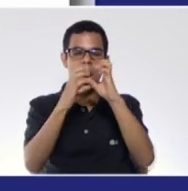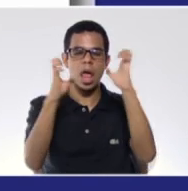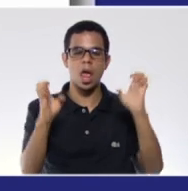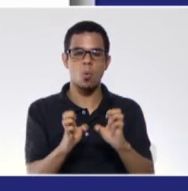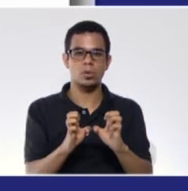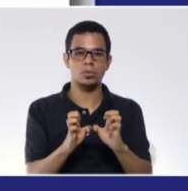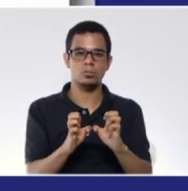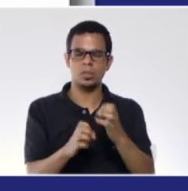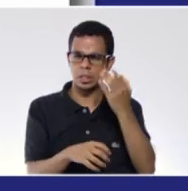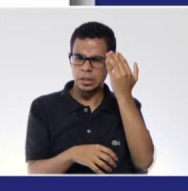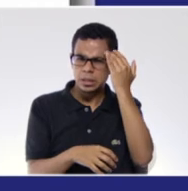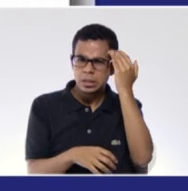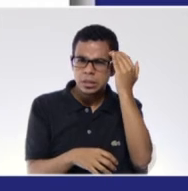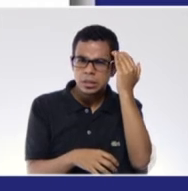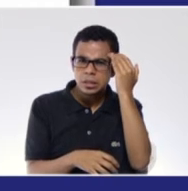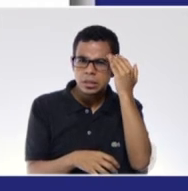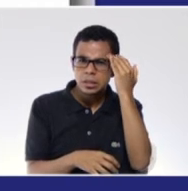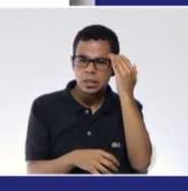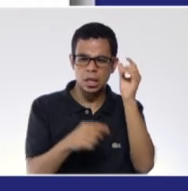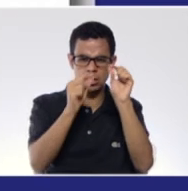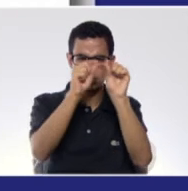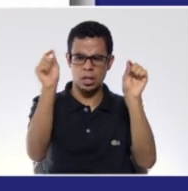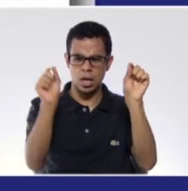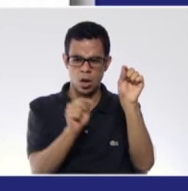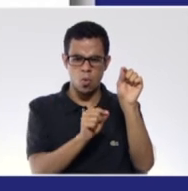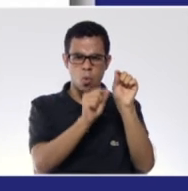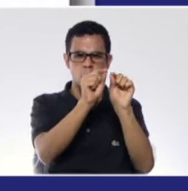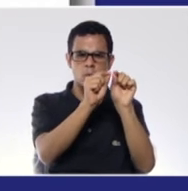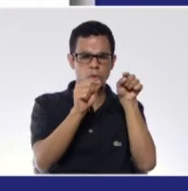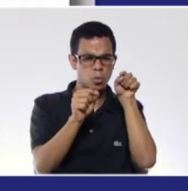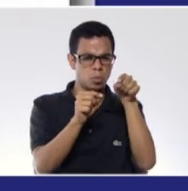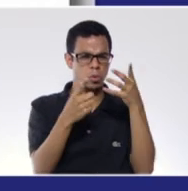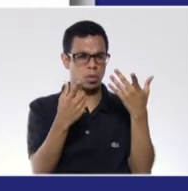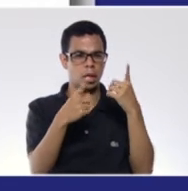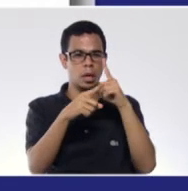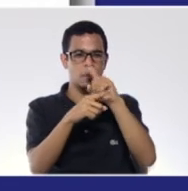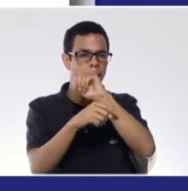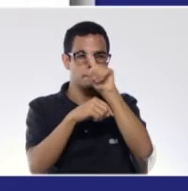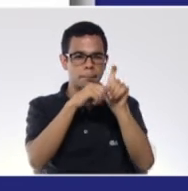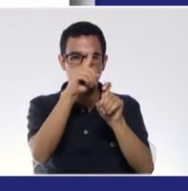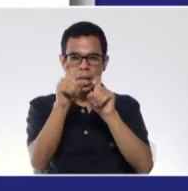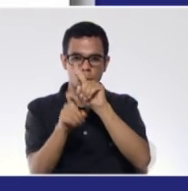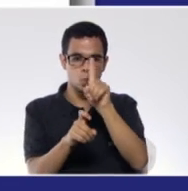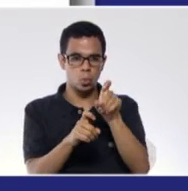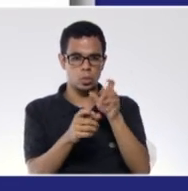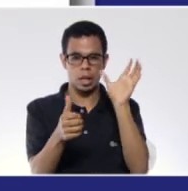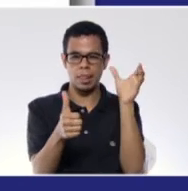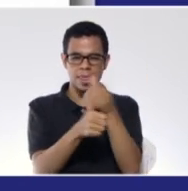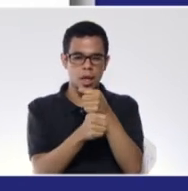Sé calcular el valor numérico de un polinomio que tenga varias incógnitas. Sé comprobar la